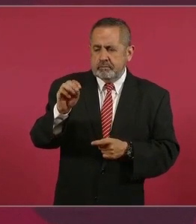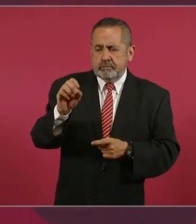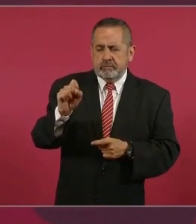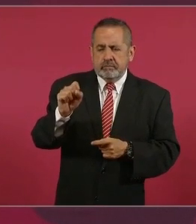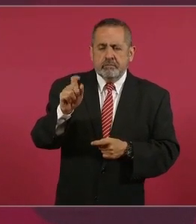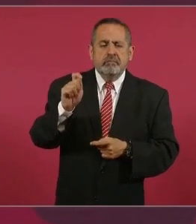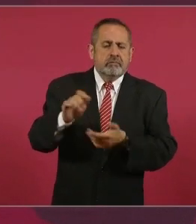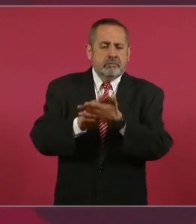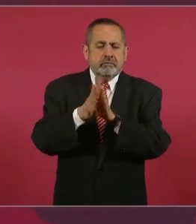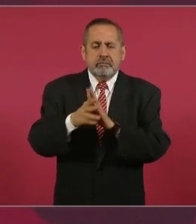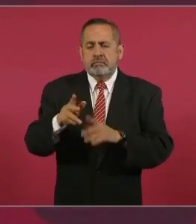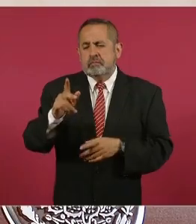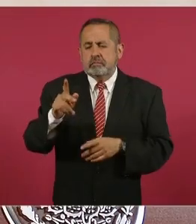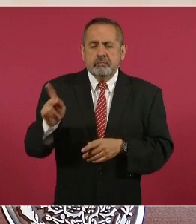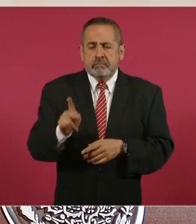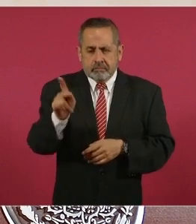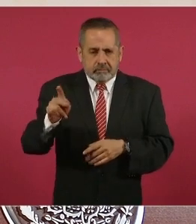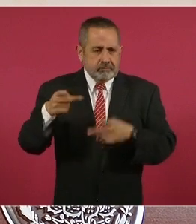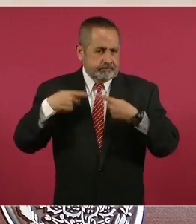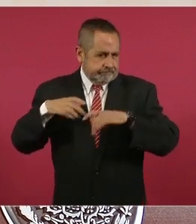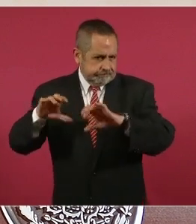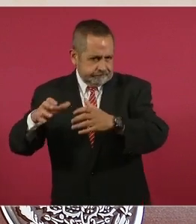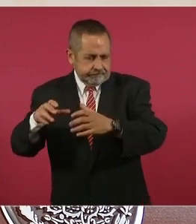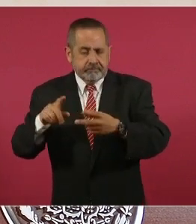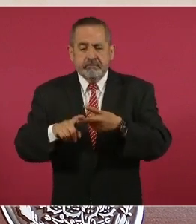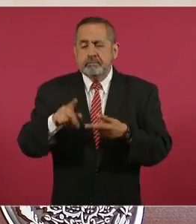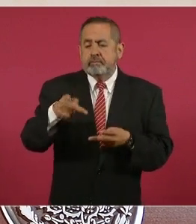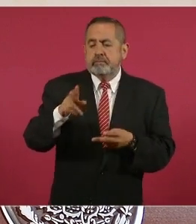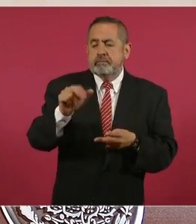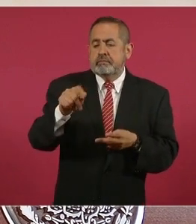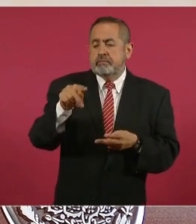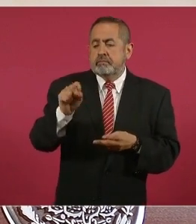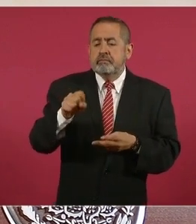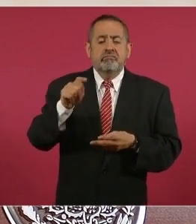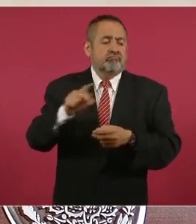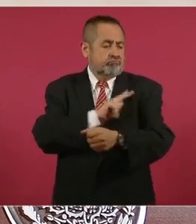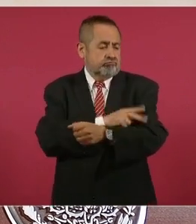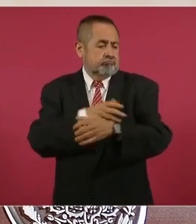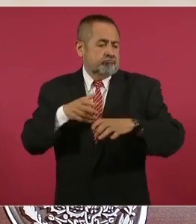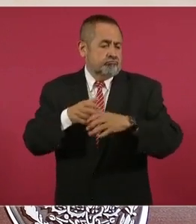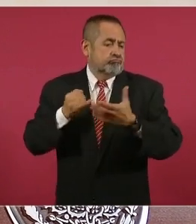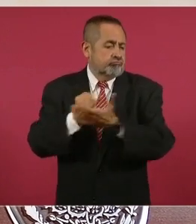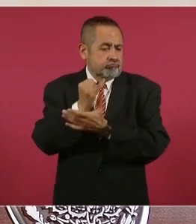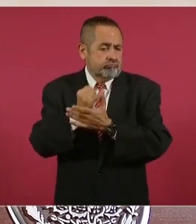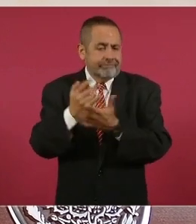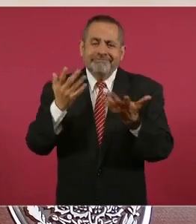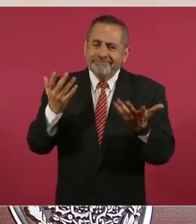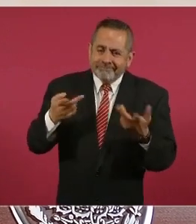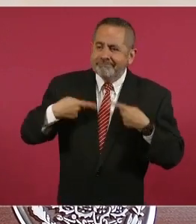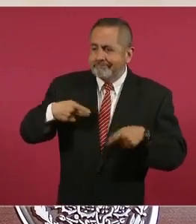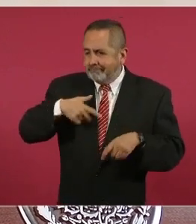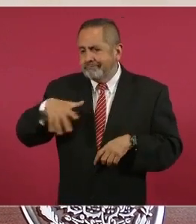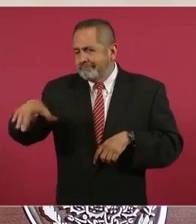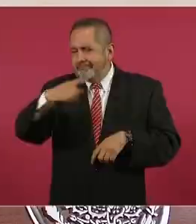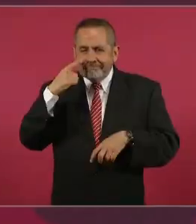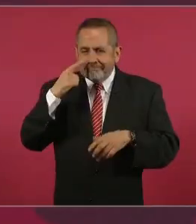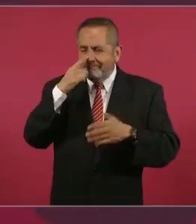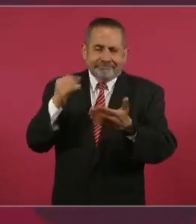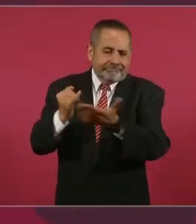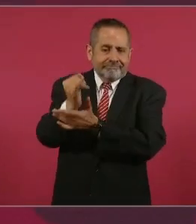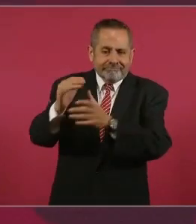es pueblo, kratos, es poder, es el poder del pueblo, la decisión del pueblo.